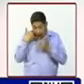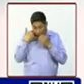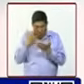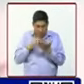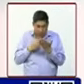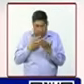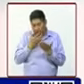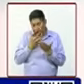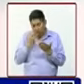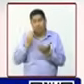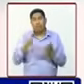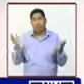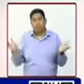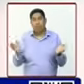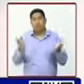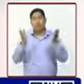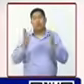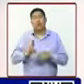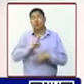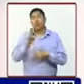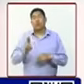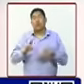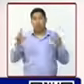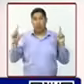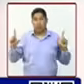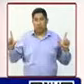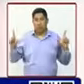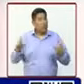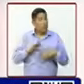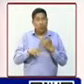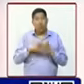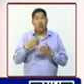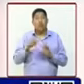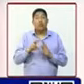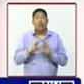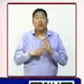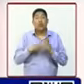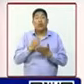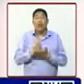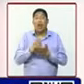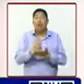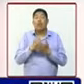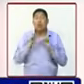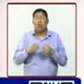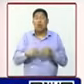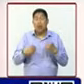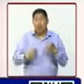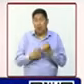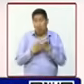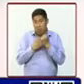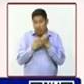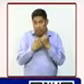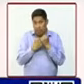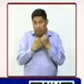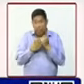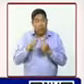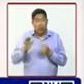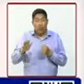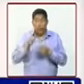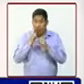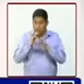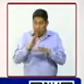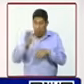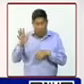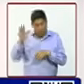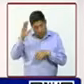siempre con la mejor de las intenciones y utilizando estas pantallas y toda la voluntad que usted tiene y la ayuda para poder colaborar y que el sueño de él y su abuelita